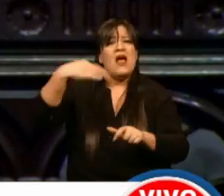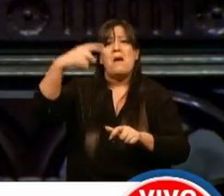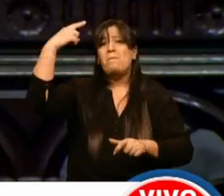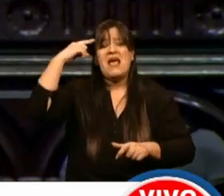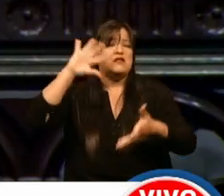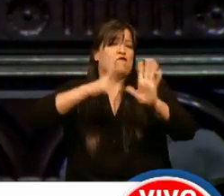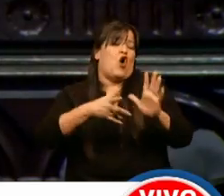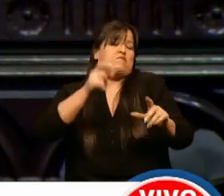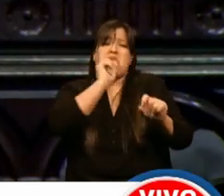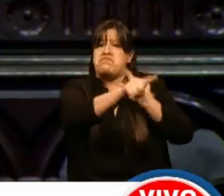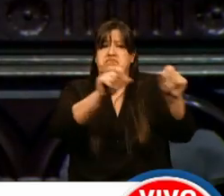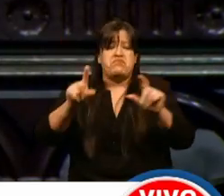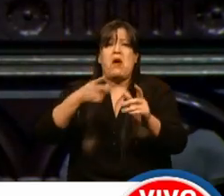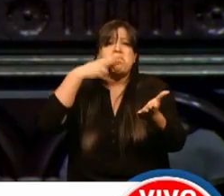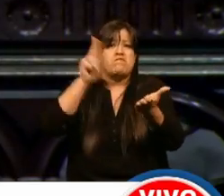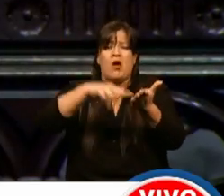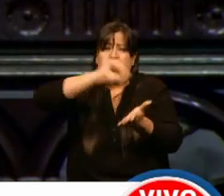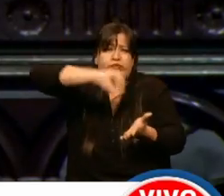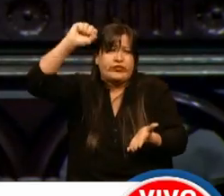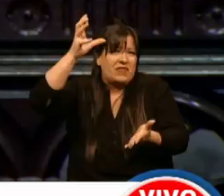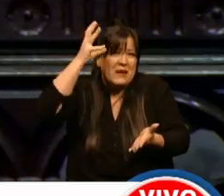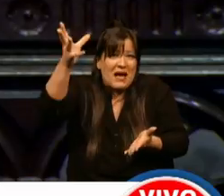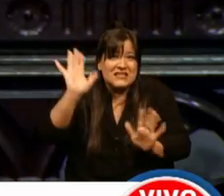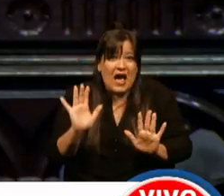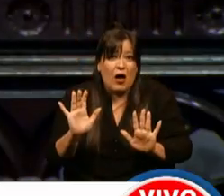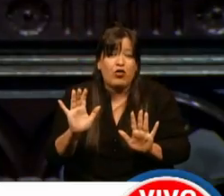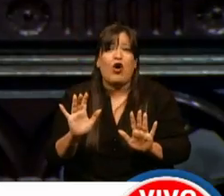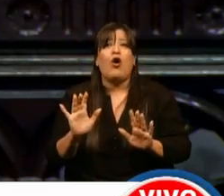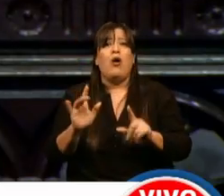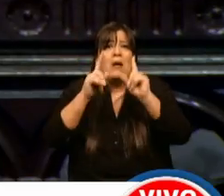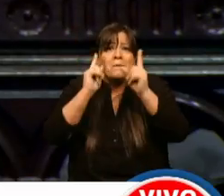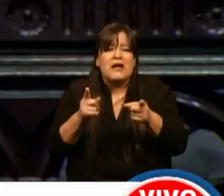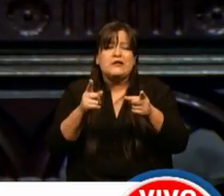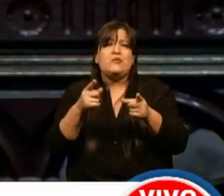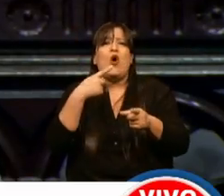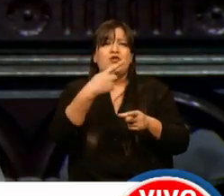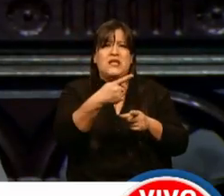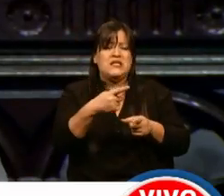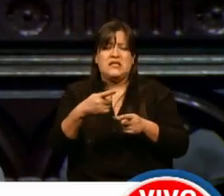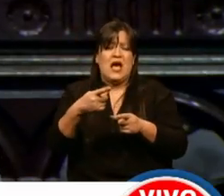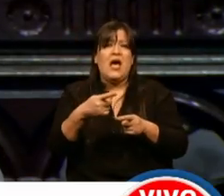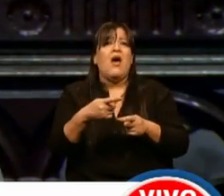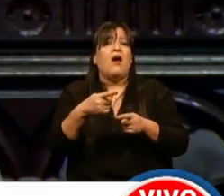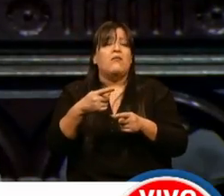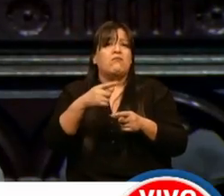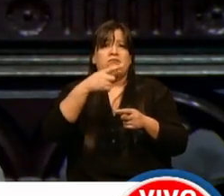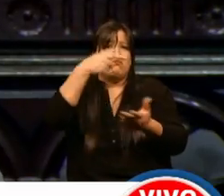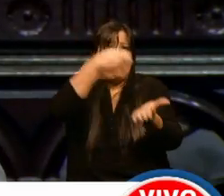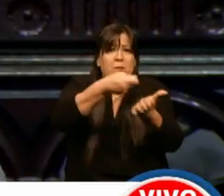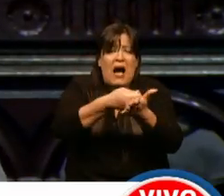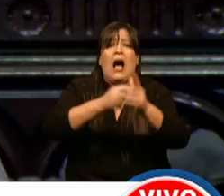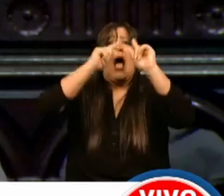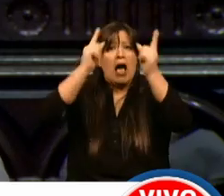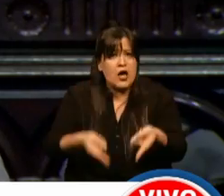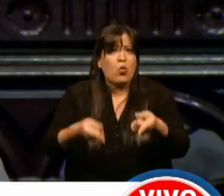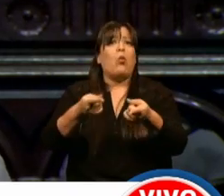piensen pagando tarifas astronómicas que nos habían convencido que era una irrealidad e igual terminamos en el